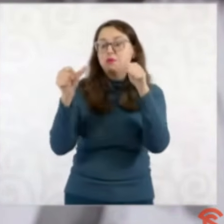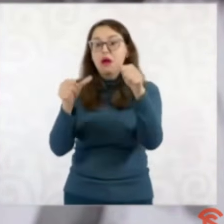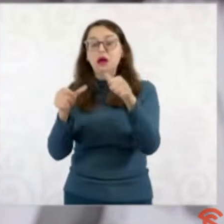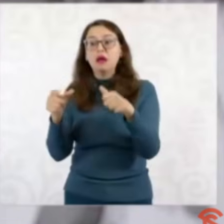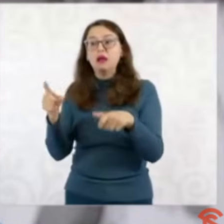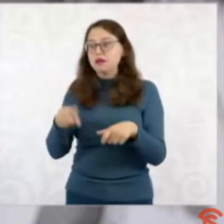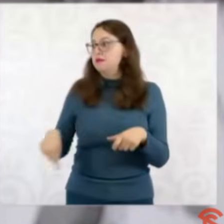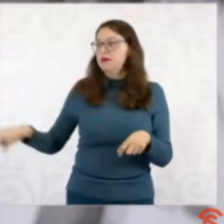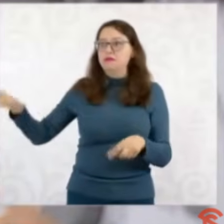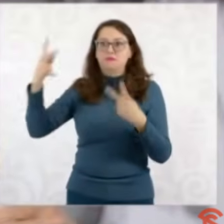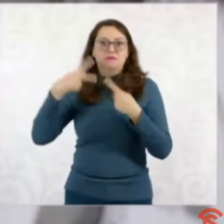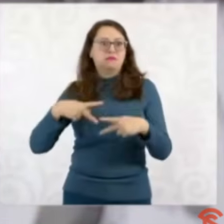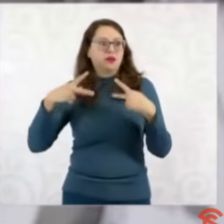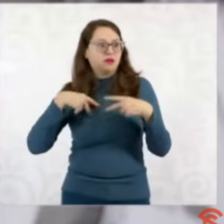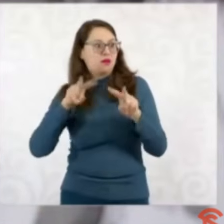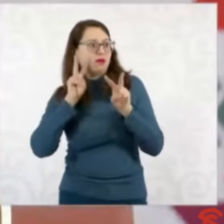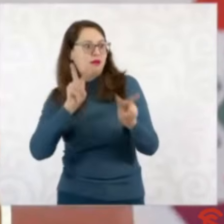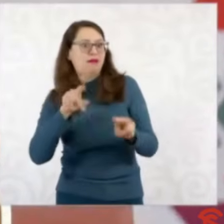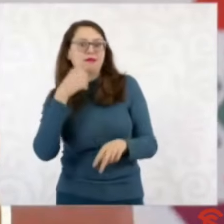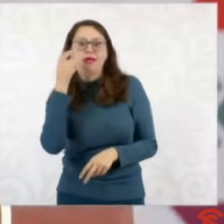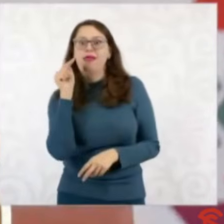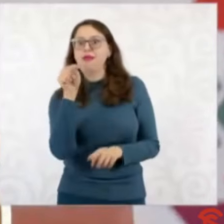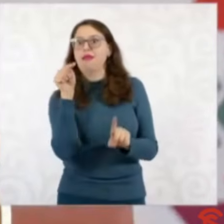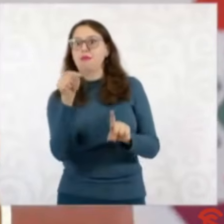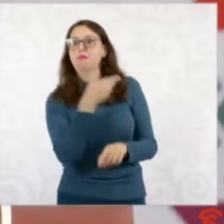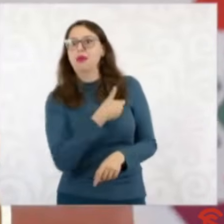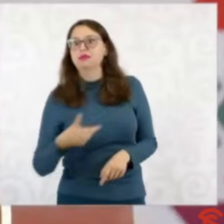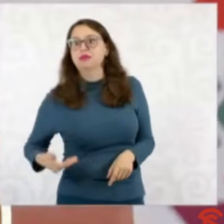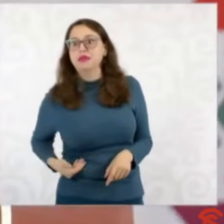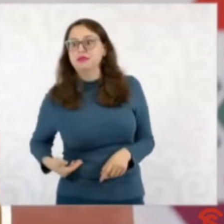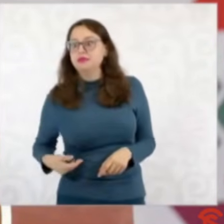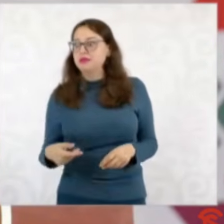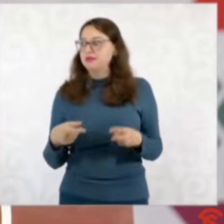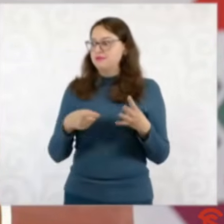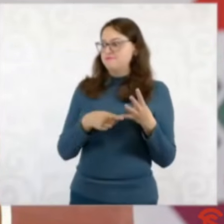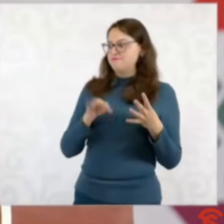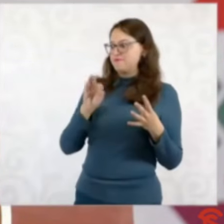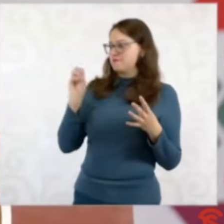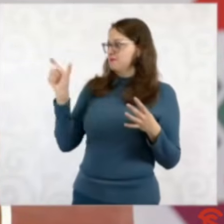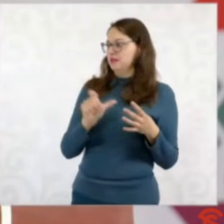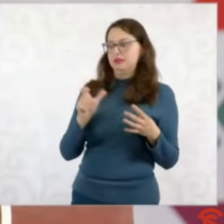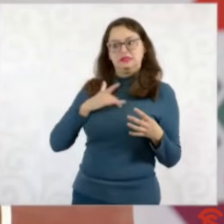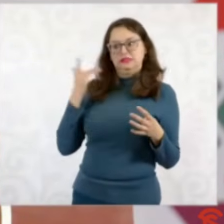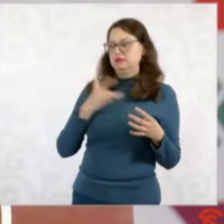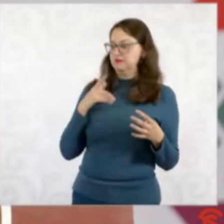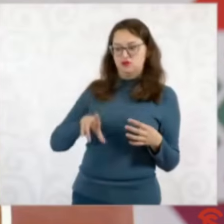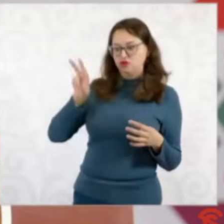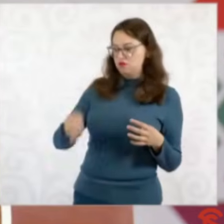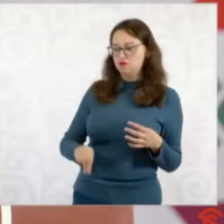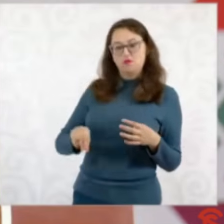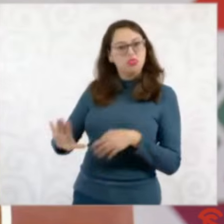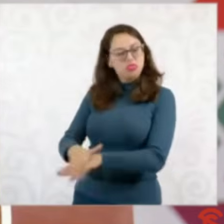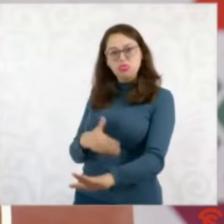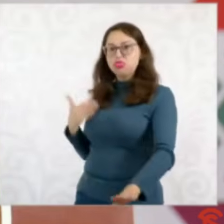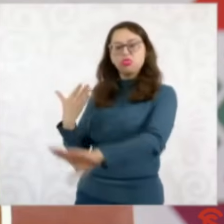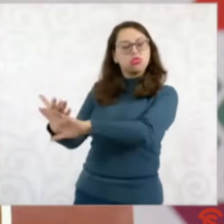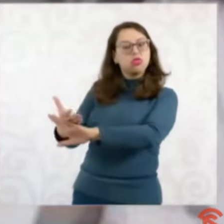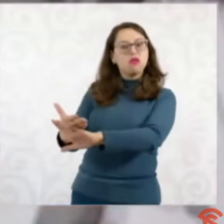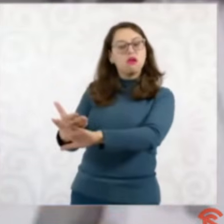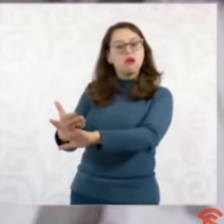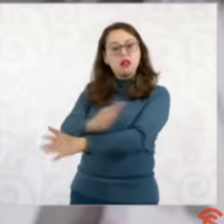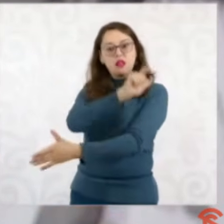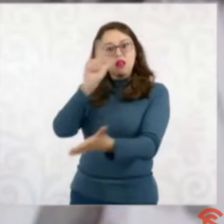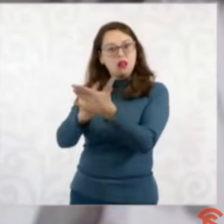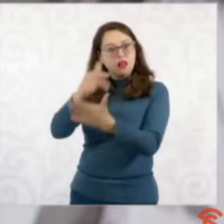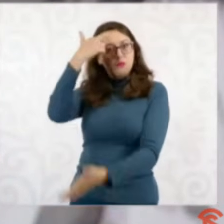quieren evitar al máximo que llegue a la presidencia de la República, ese grupo, realmente. Y entonces, ¿qué es lo que hacen?